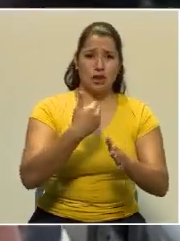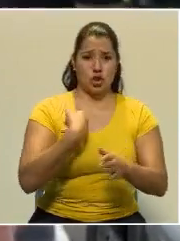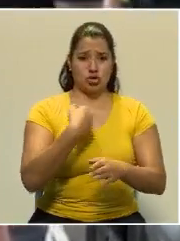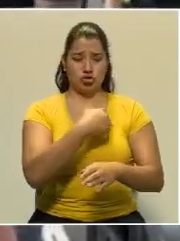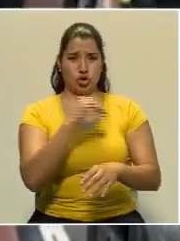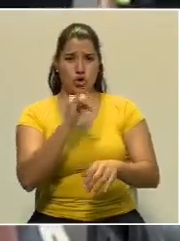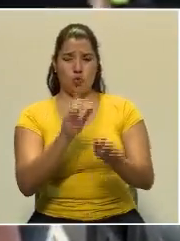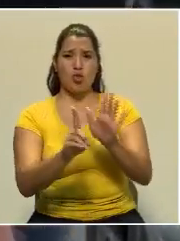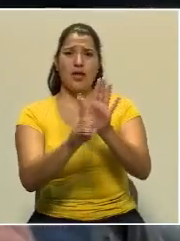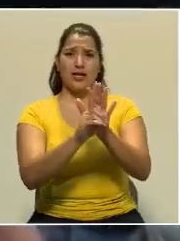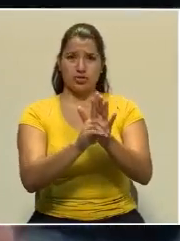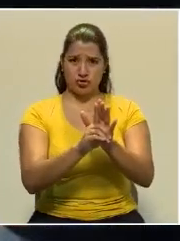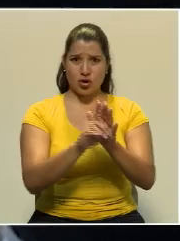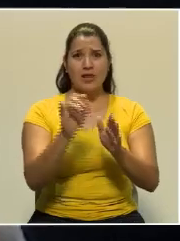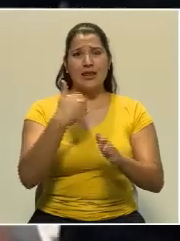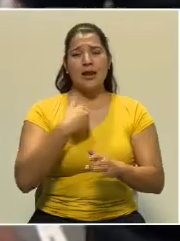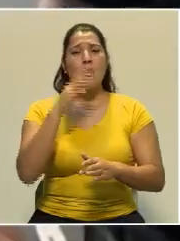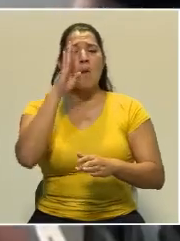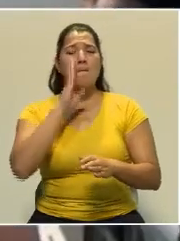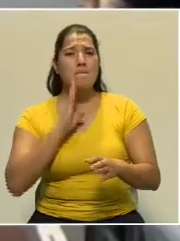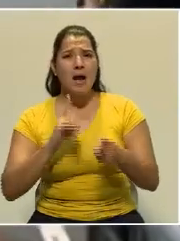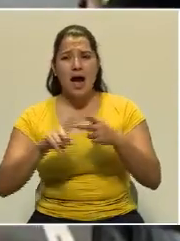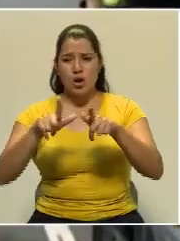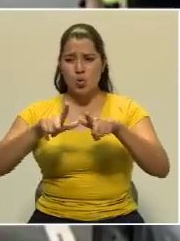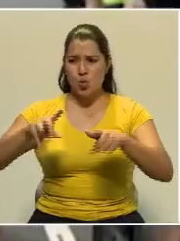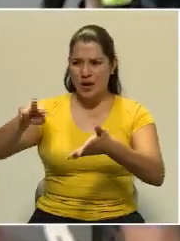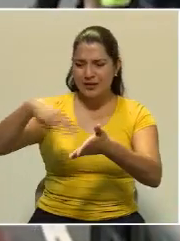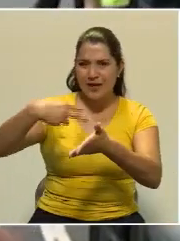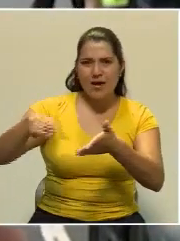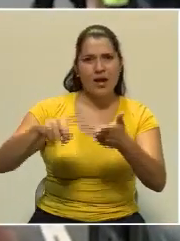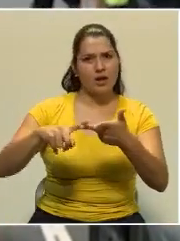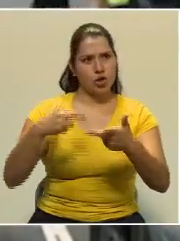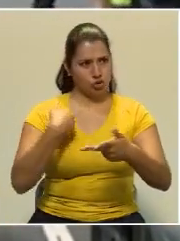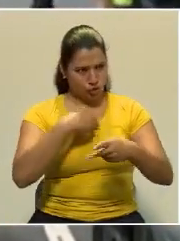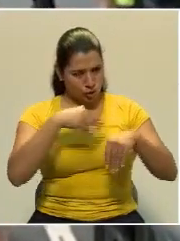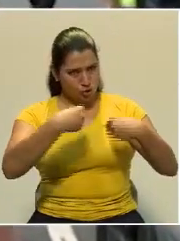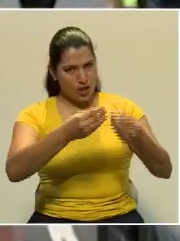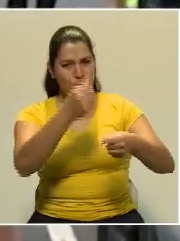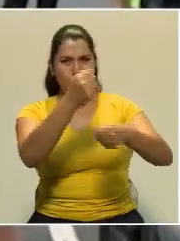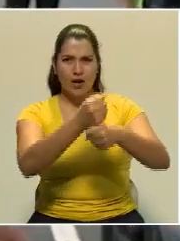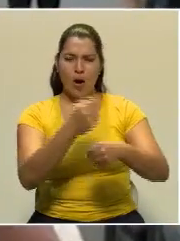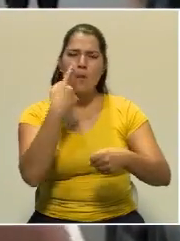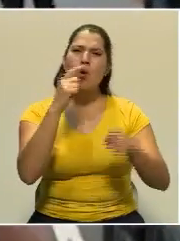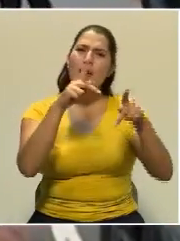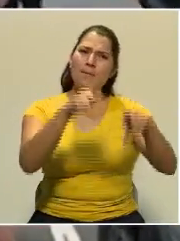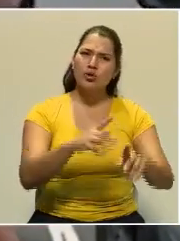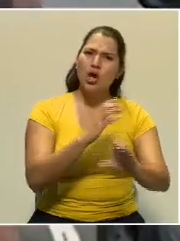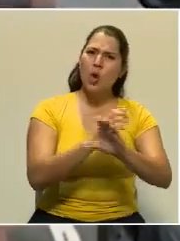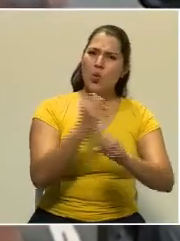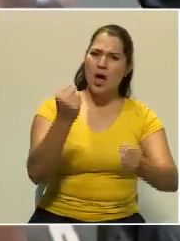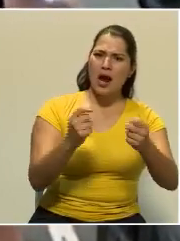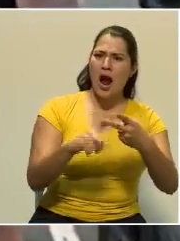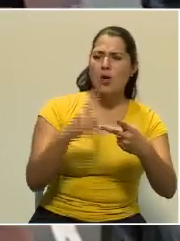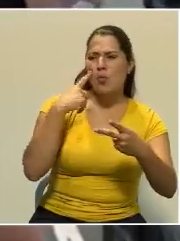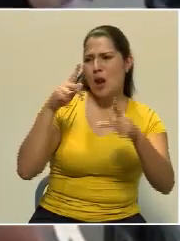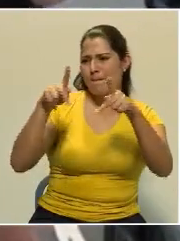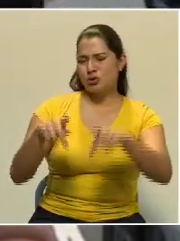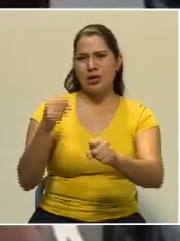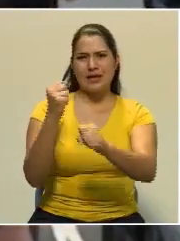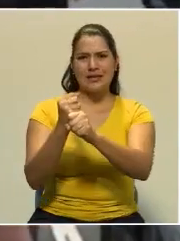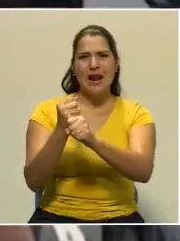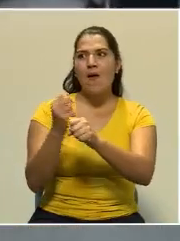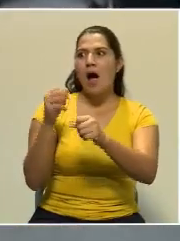discotecas generamos empleo. Es por el verdurero, es por el carnicero, es por la persona que cuida autos, es por todas esas personas que